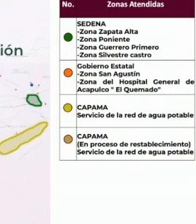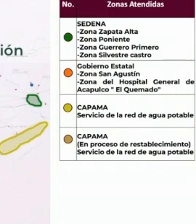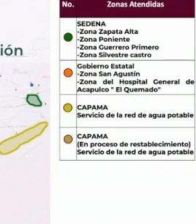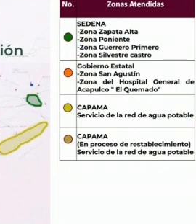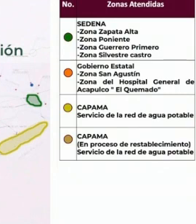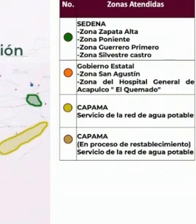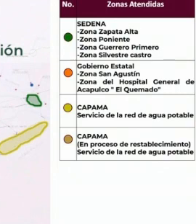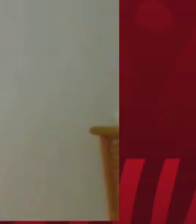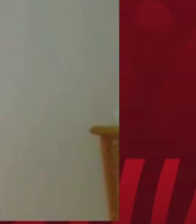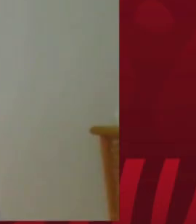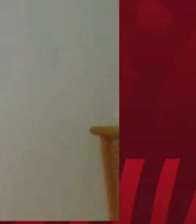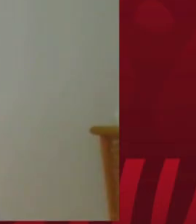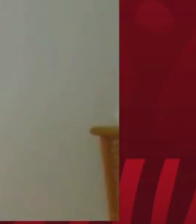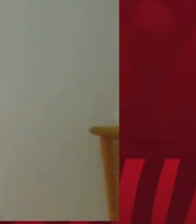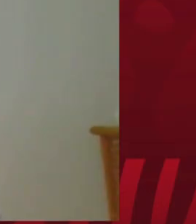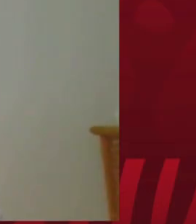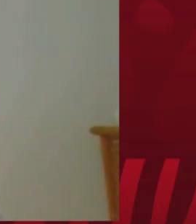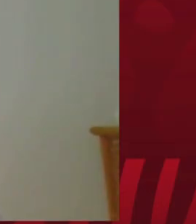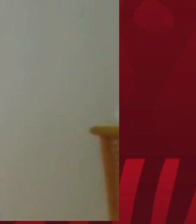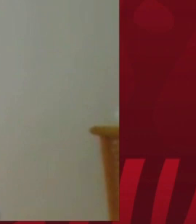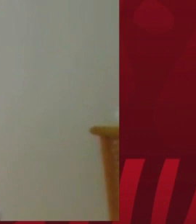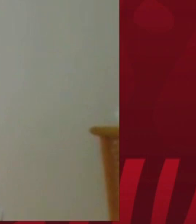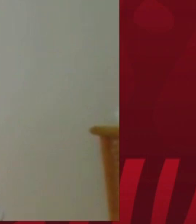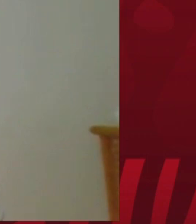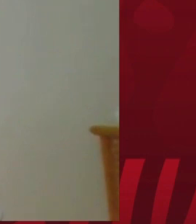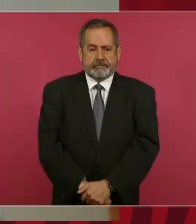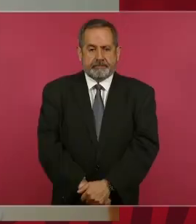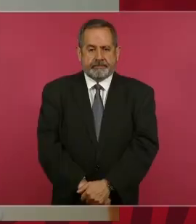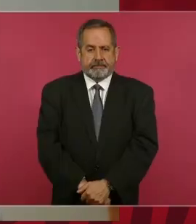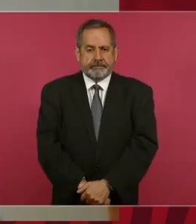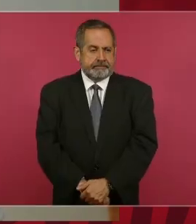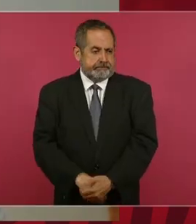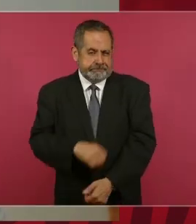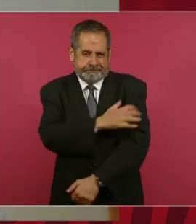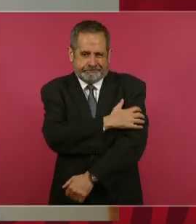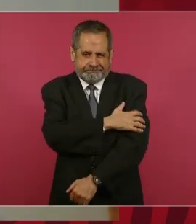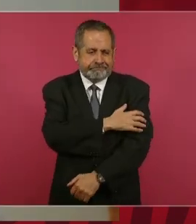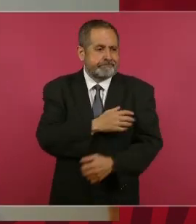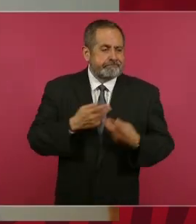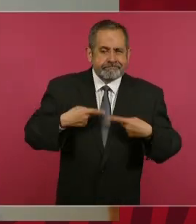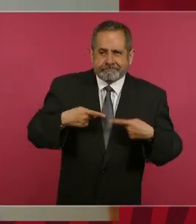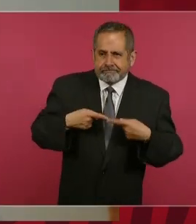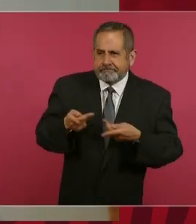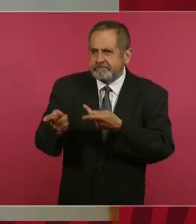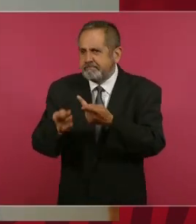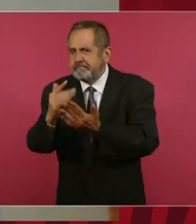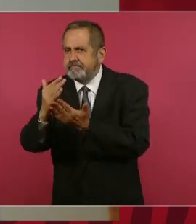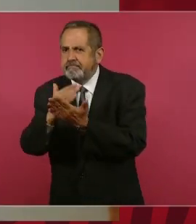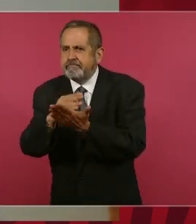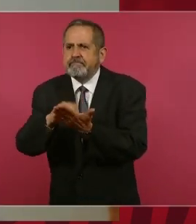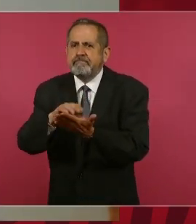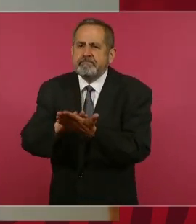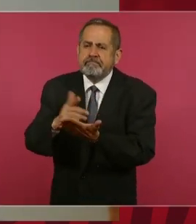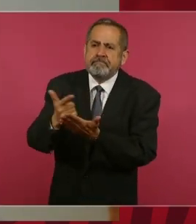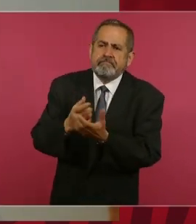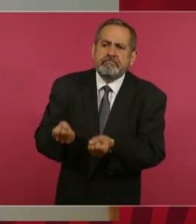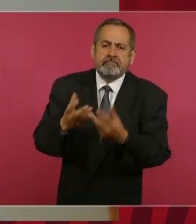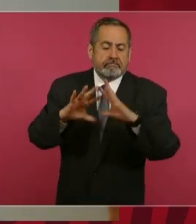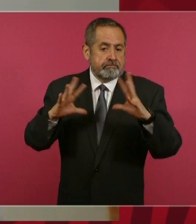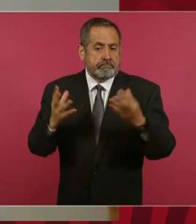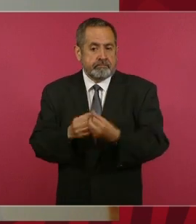respecta al censo que realiza Bienestar, todos los servidores de la Nación, que suman